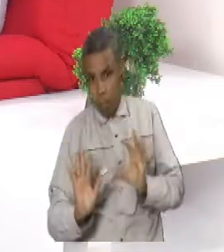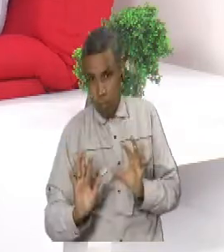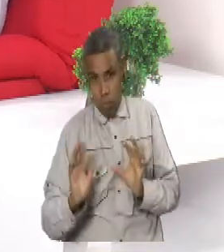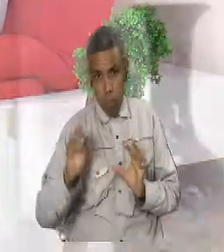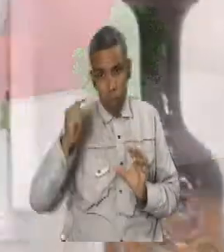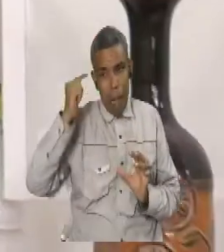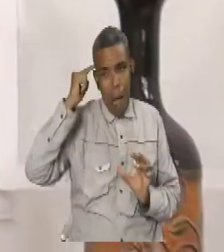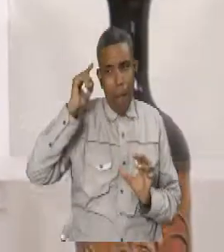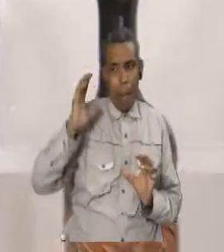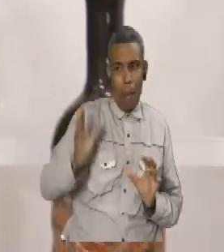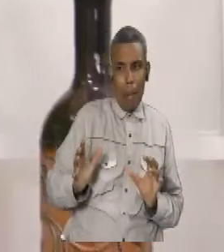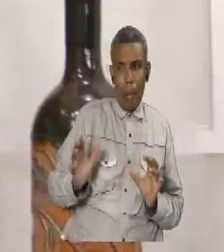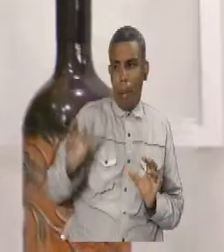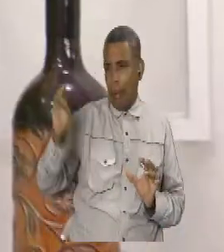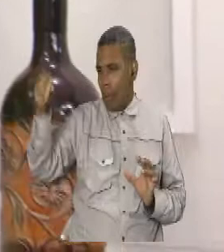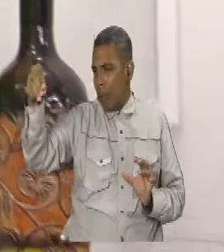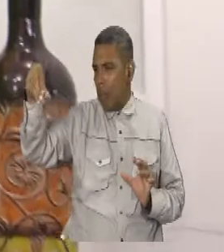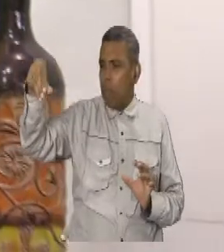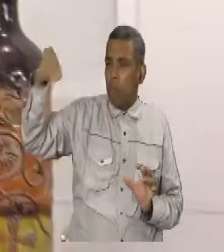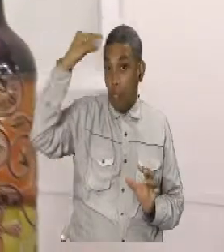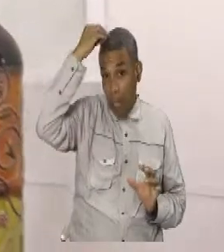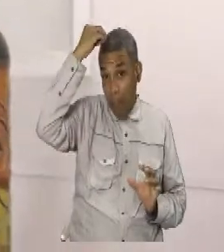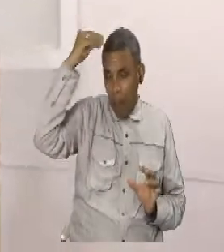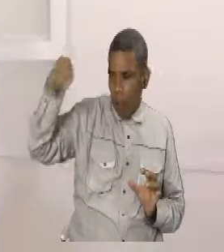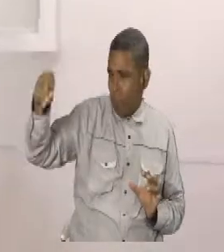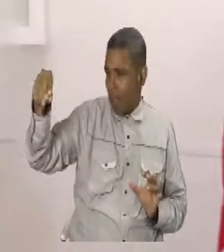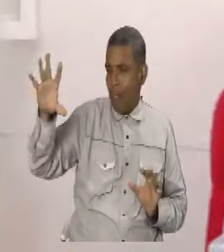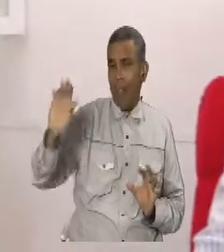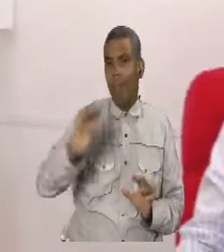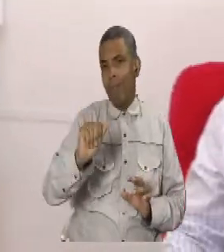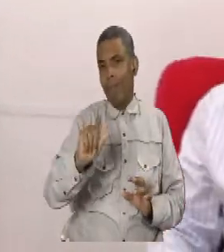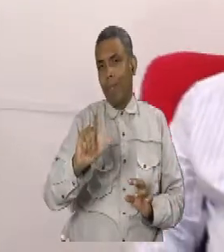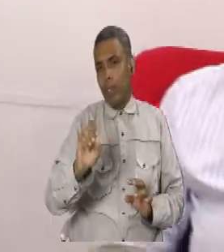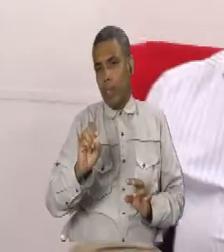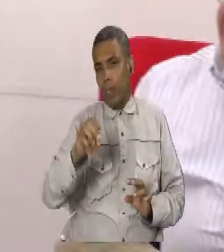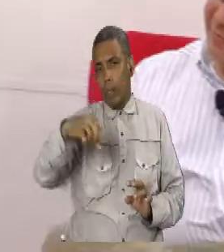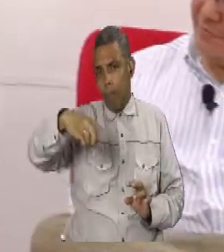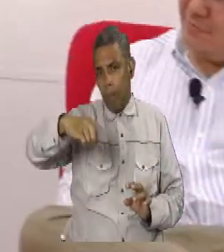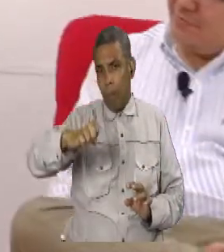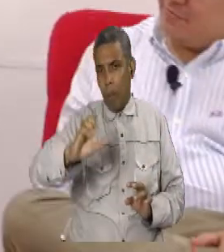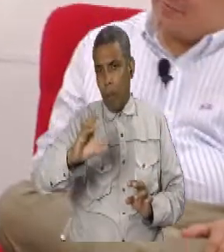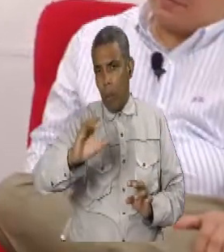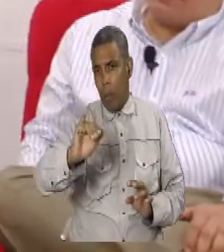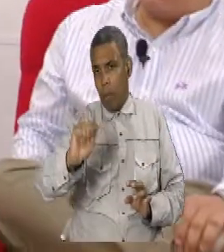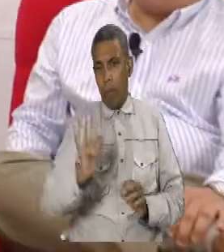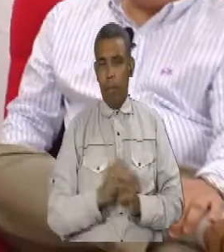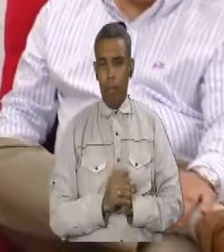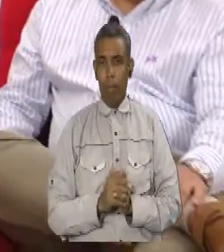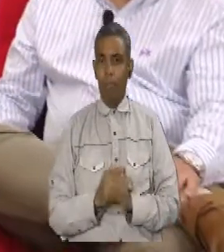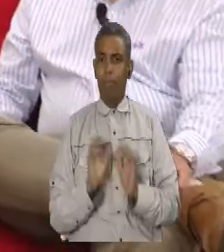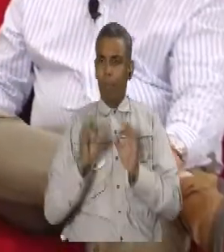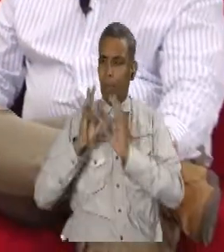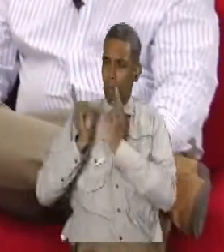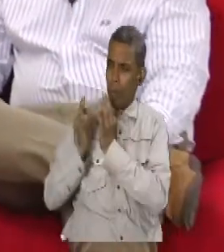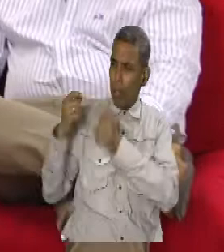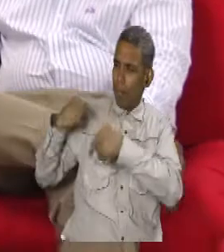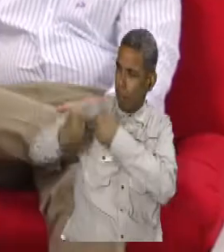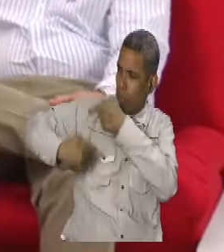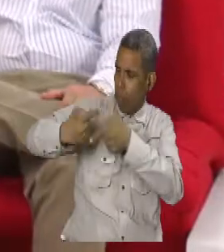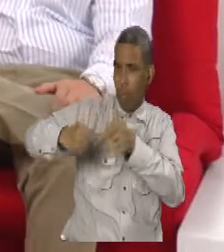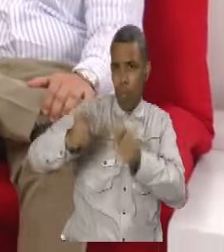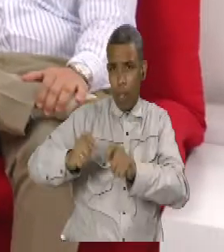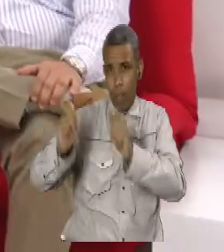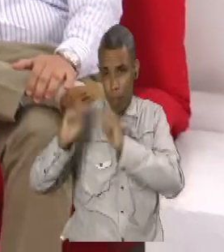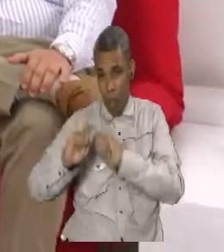de una alopecia androgenética con otros síntomas. Bueno, doctor, por genética perdemos el cabello en casa. ¿Se puede hacer algo para remediarlo,